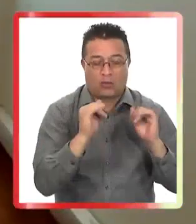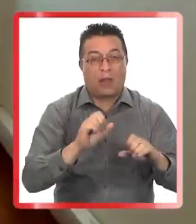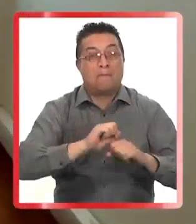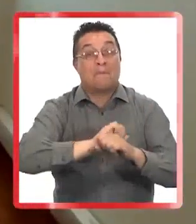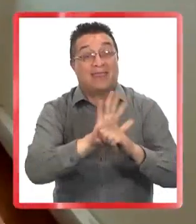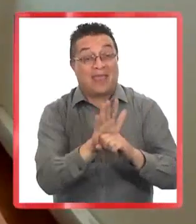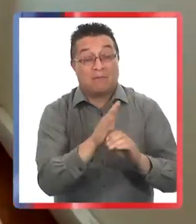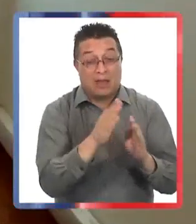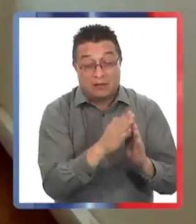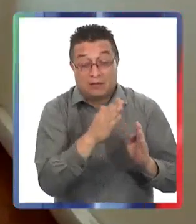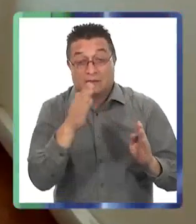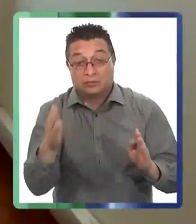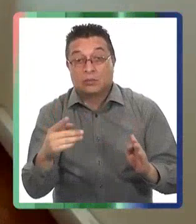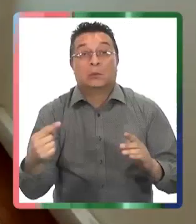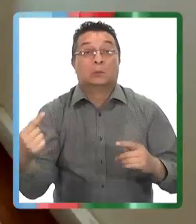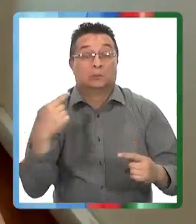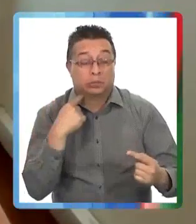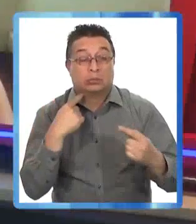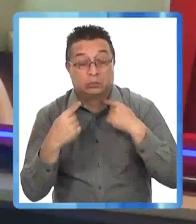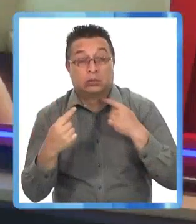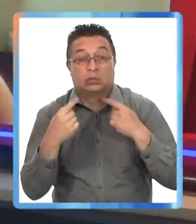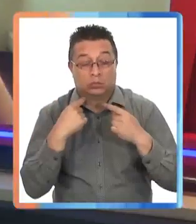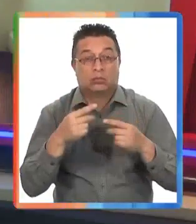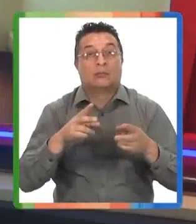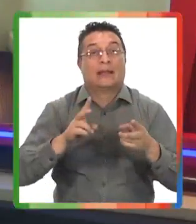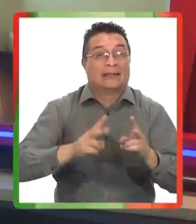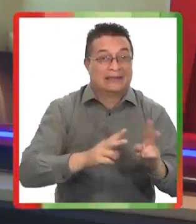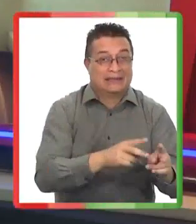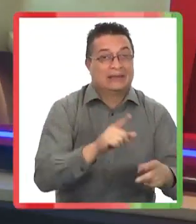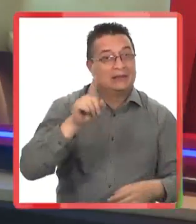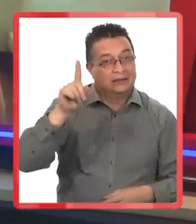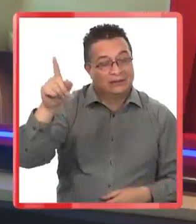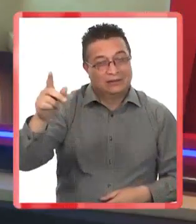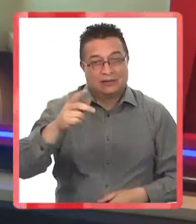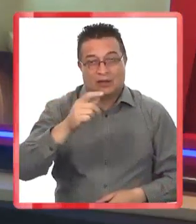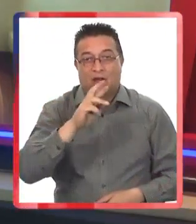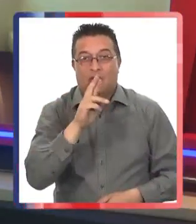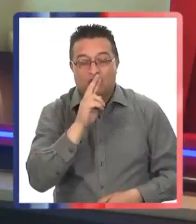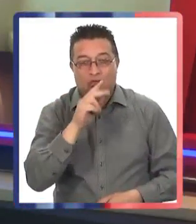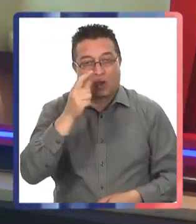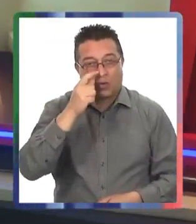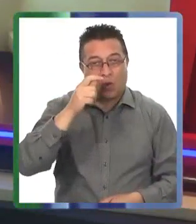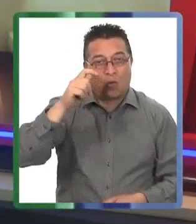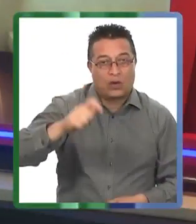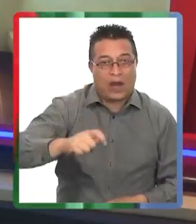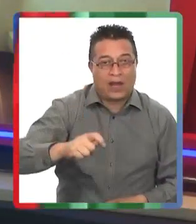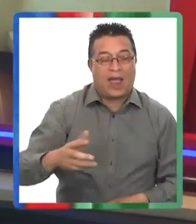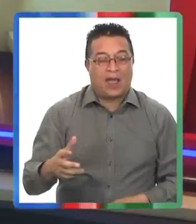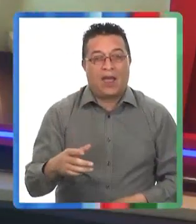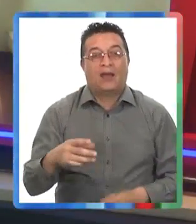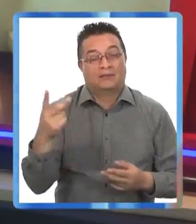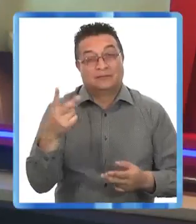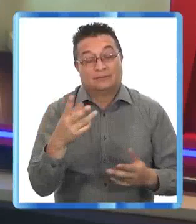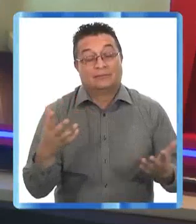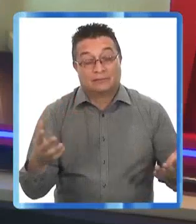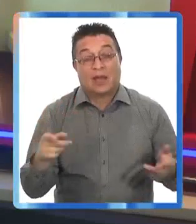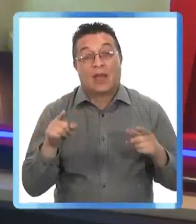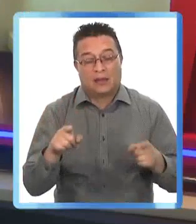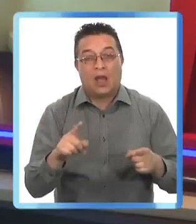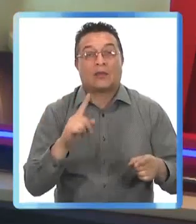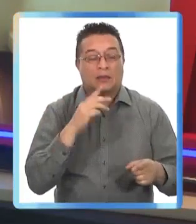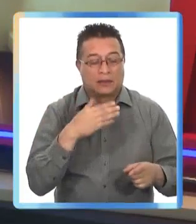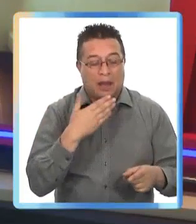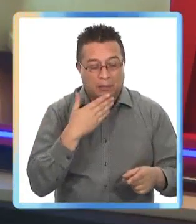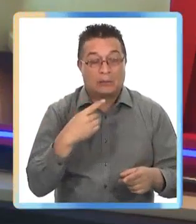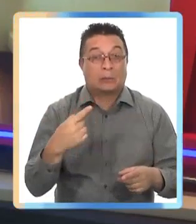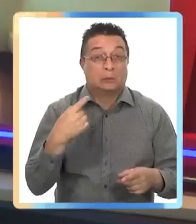guerra en Rusia, en Ucrania, entre Rusia y Ucrania, han sido bien devastadores, no solo en el país, sino que en el conjunto